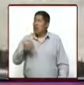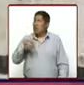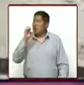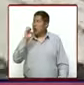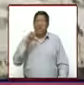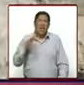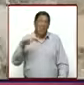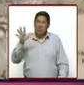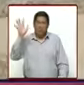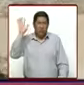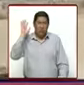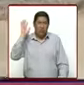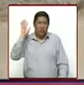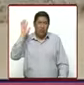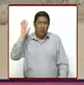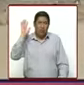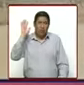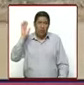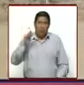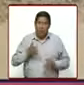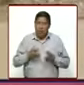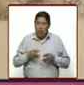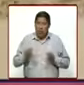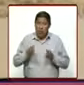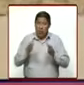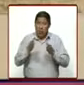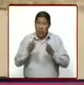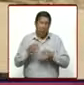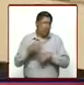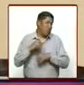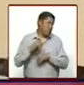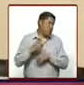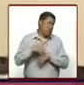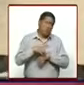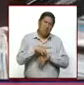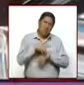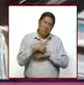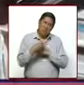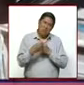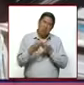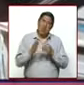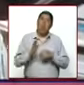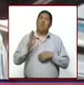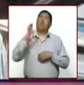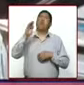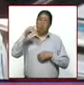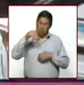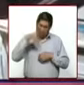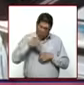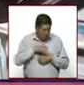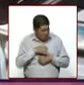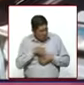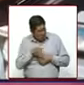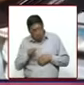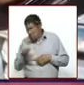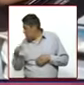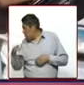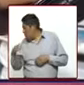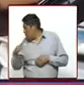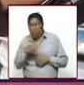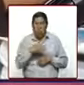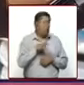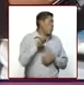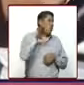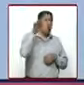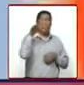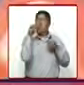Ese tiempo de viaje, 11 horas. ¿Cómo es el camino? Es pura tierra, subidas, bajadas, curvas, o sea, es